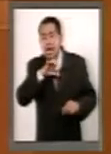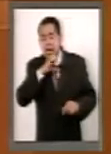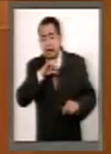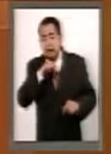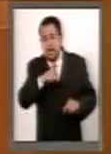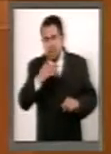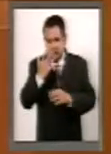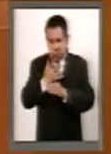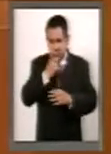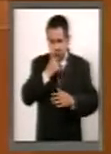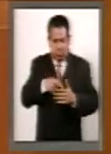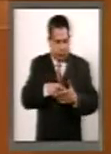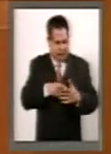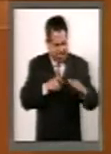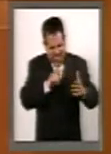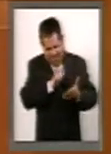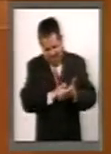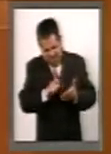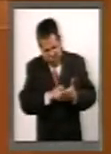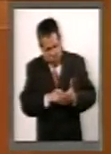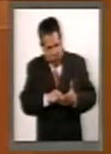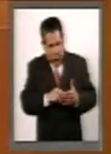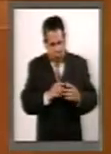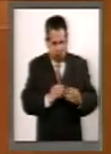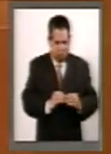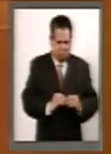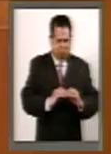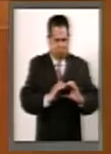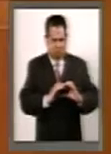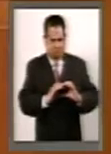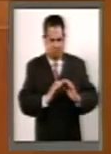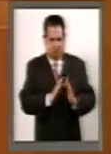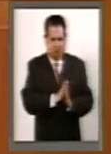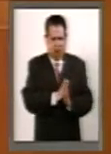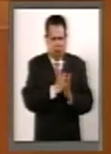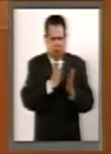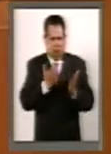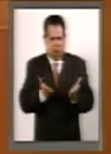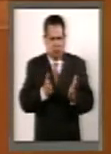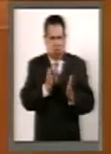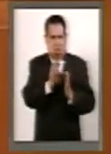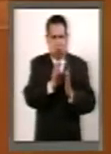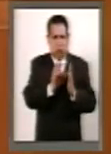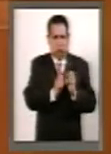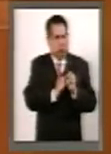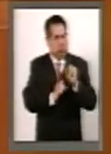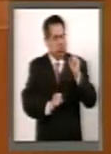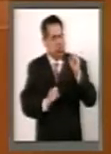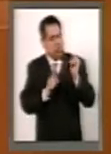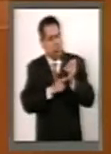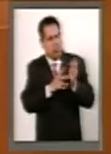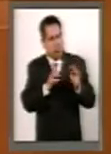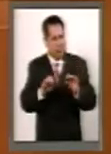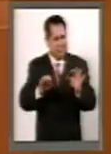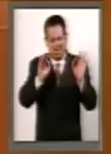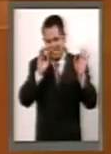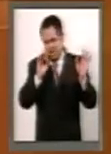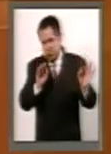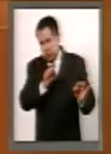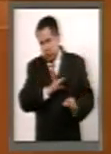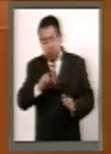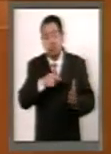surgiría formidable y majestuosa la Constitución de 1917.